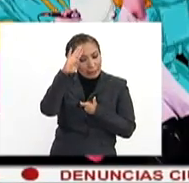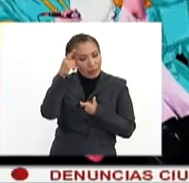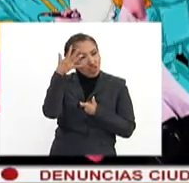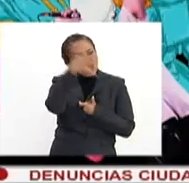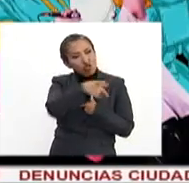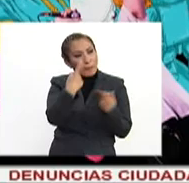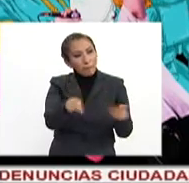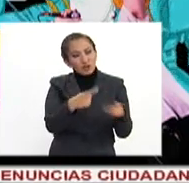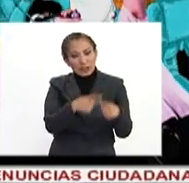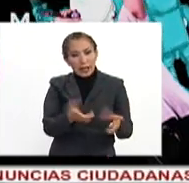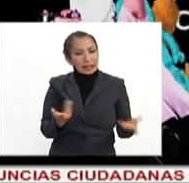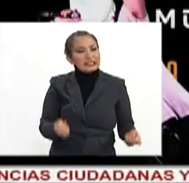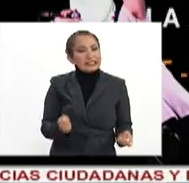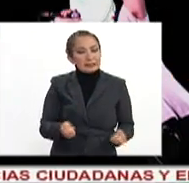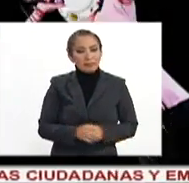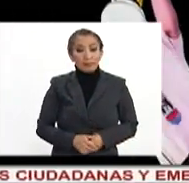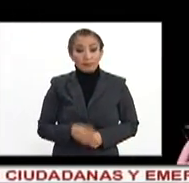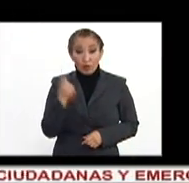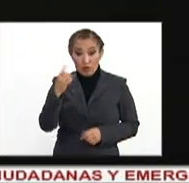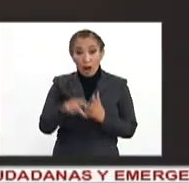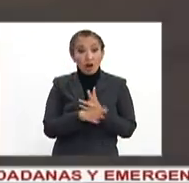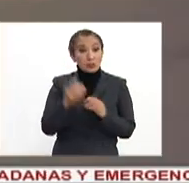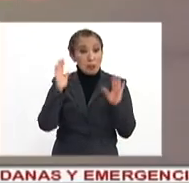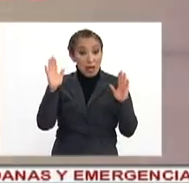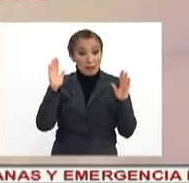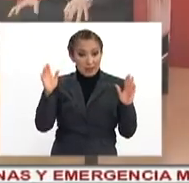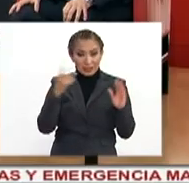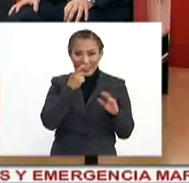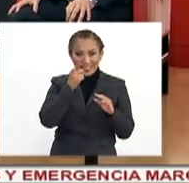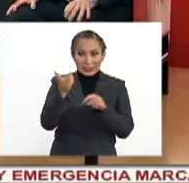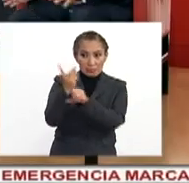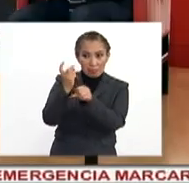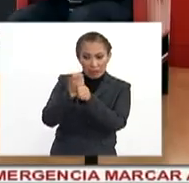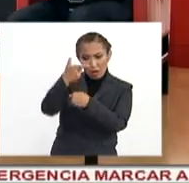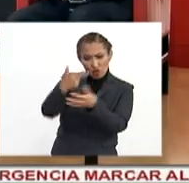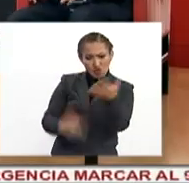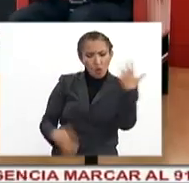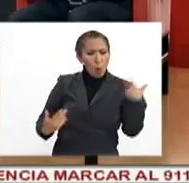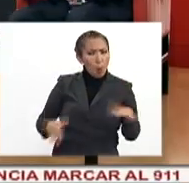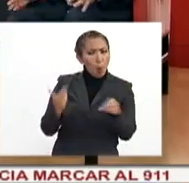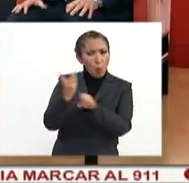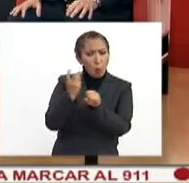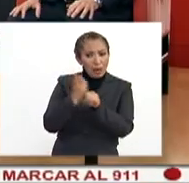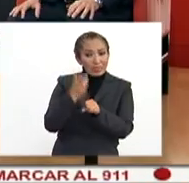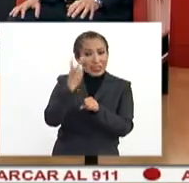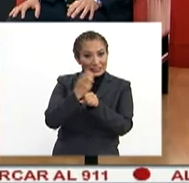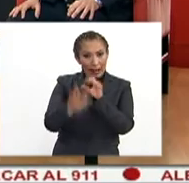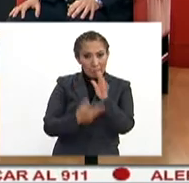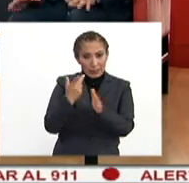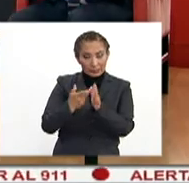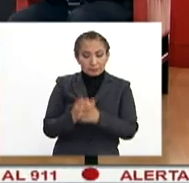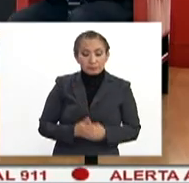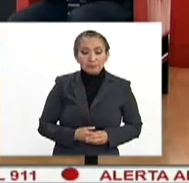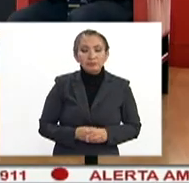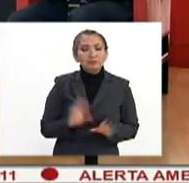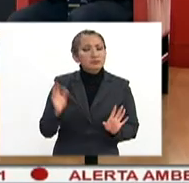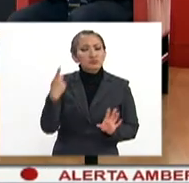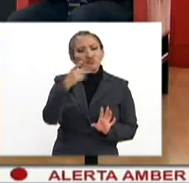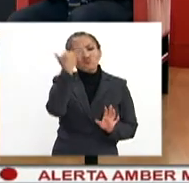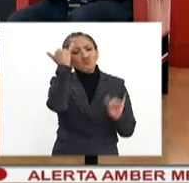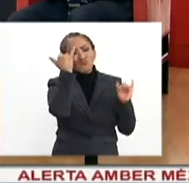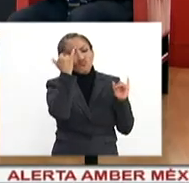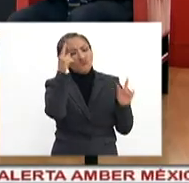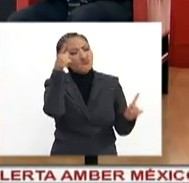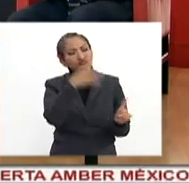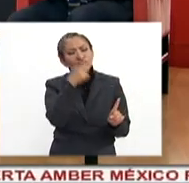el futuro de la industria de la música. Algo espectacular esto que estás comentando, los invitados, esta invitación, esta 3ª edición. La filosofía,